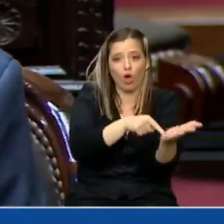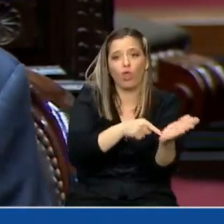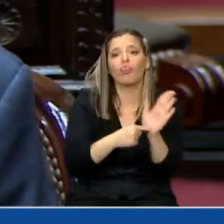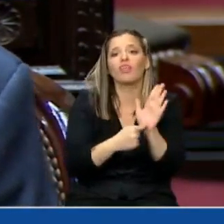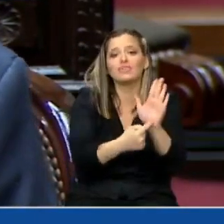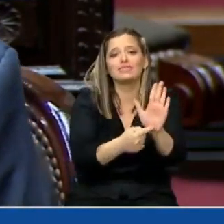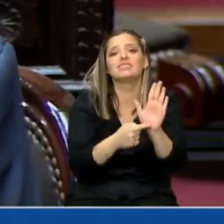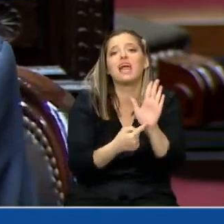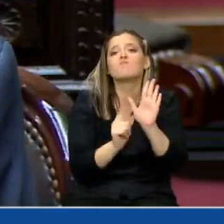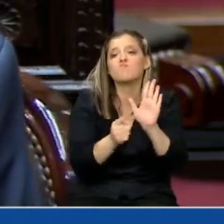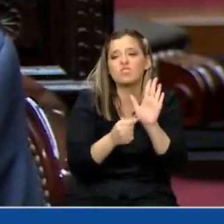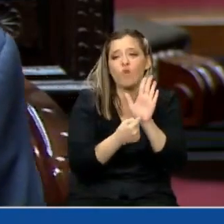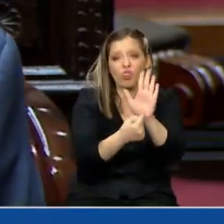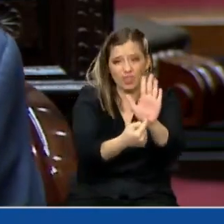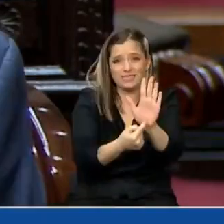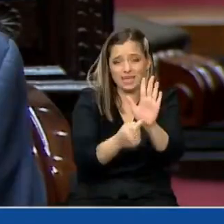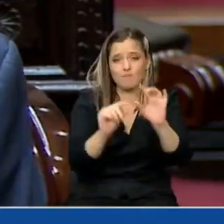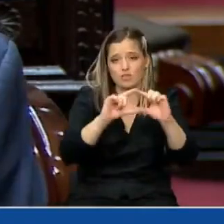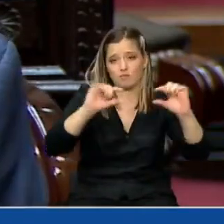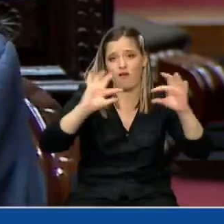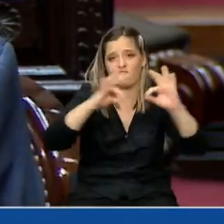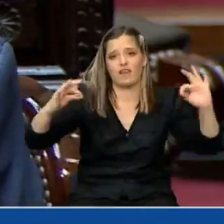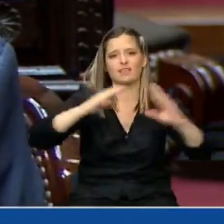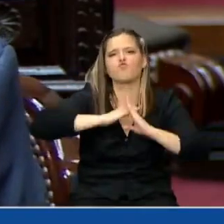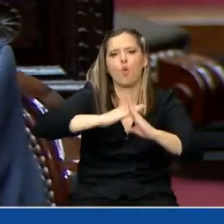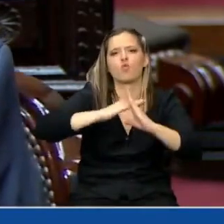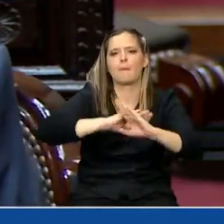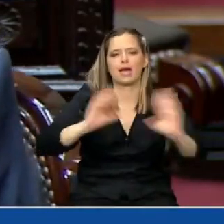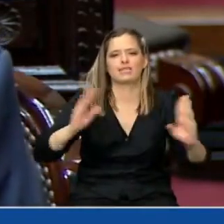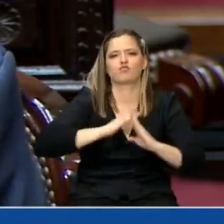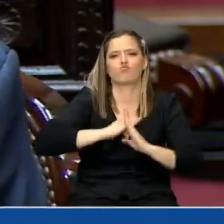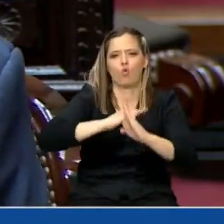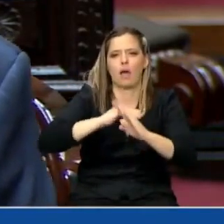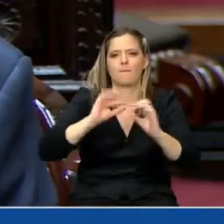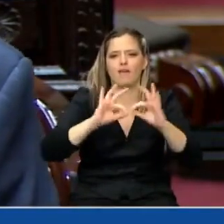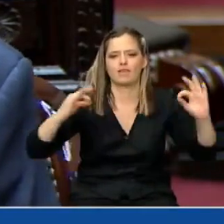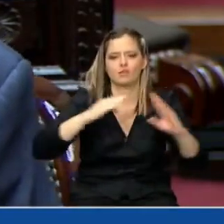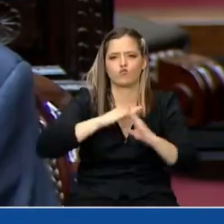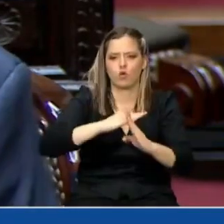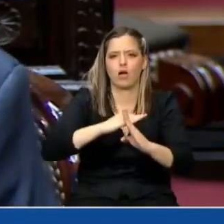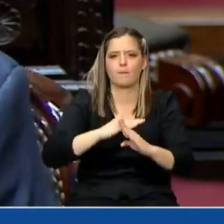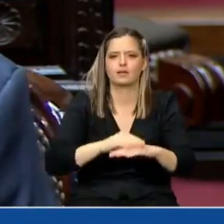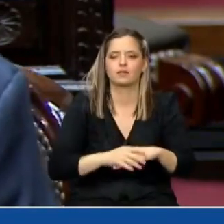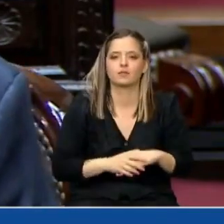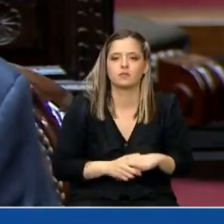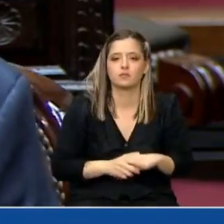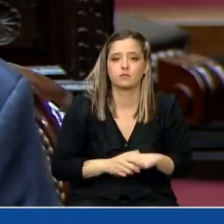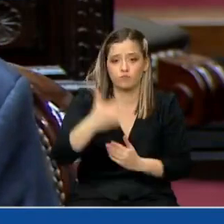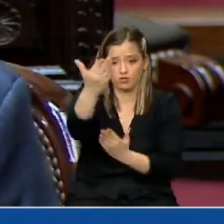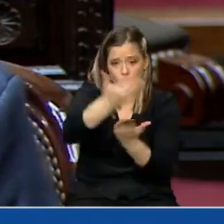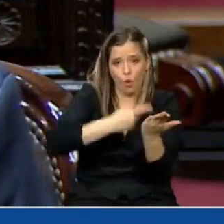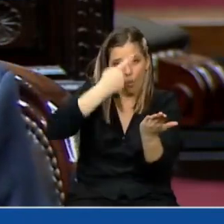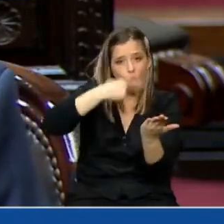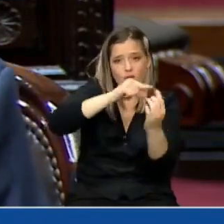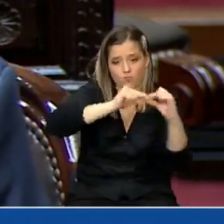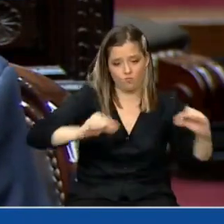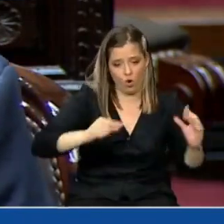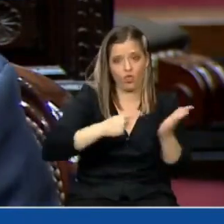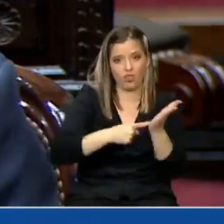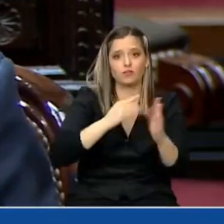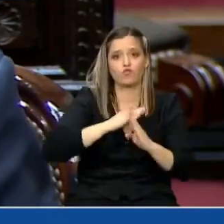decía, termina con un nunca más, termina con un nunca más. No